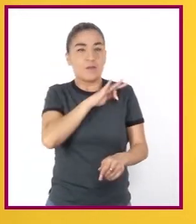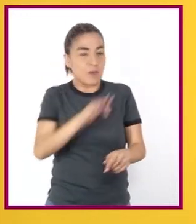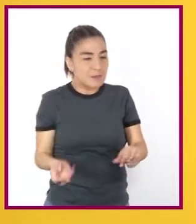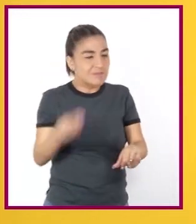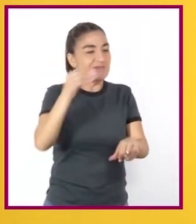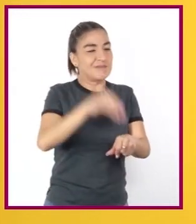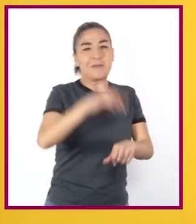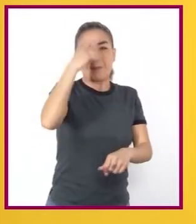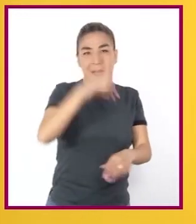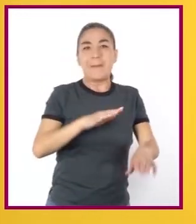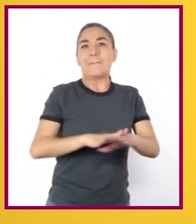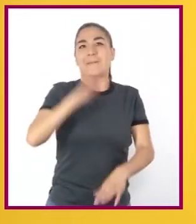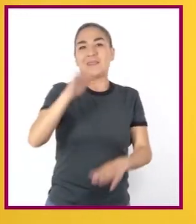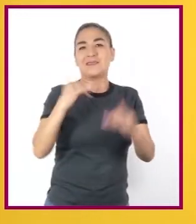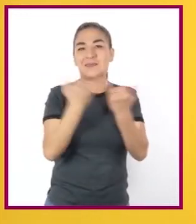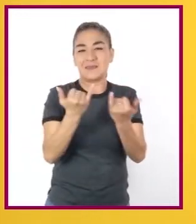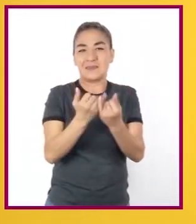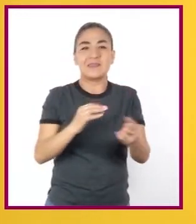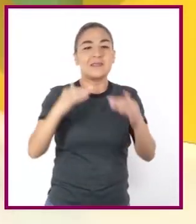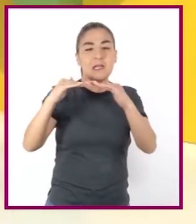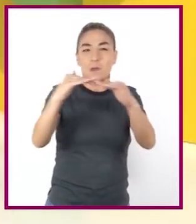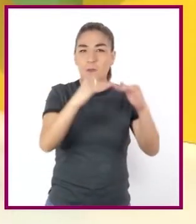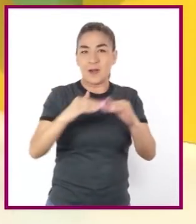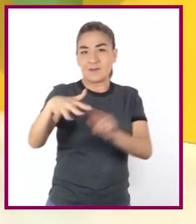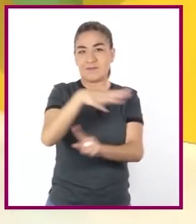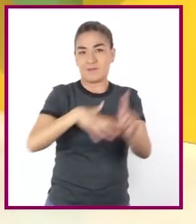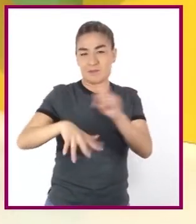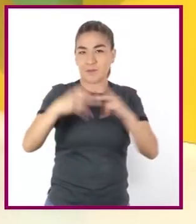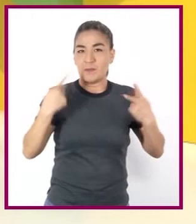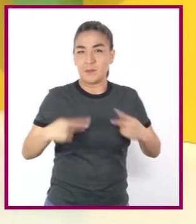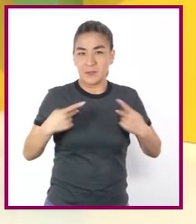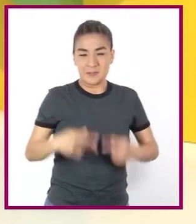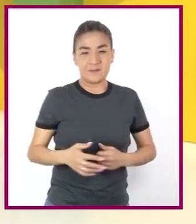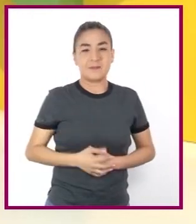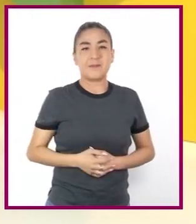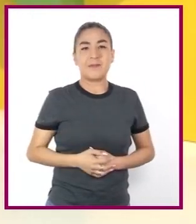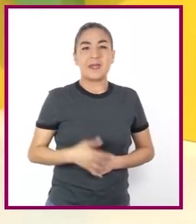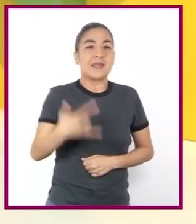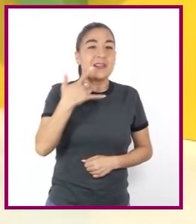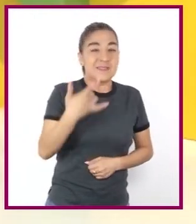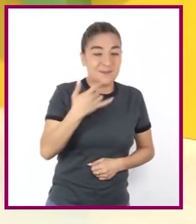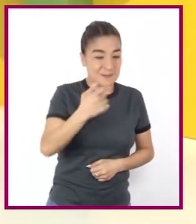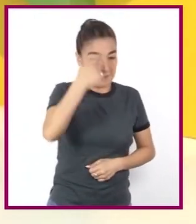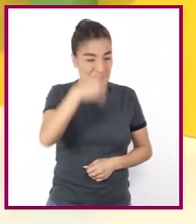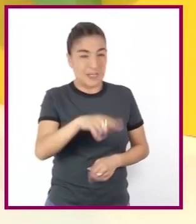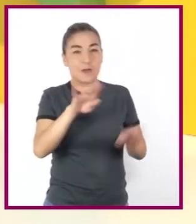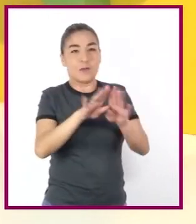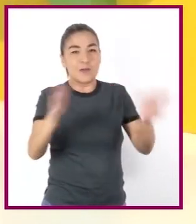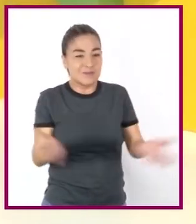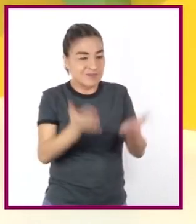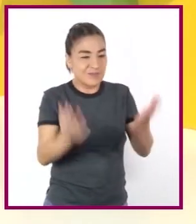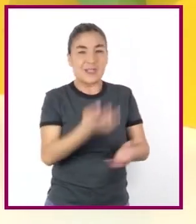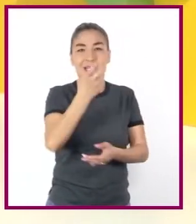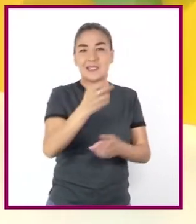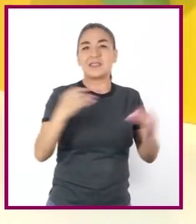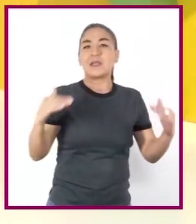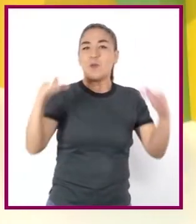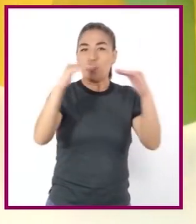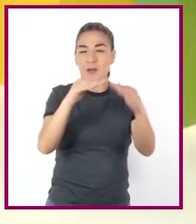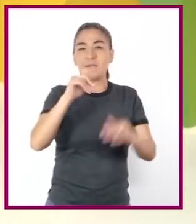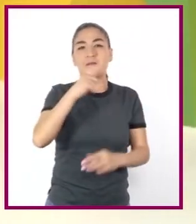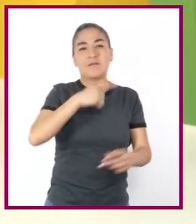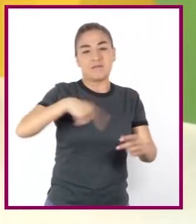a que exista mayor igualdad en las sociedades? Los esfuerzos por promover la igualdad entre las personas a